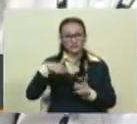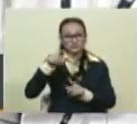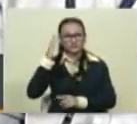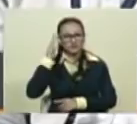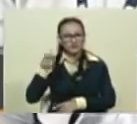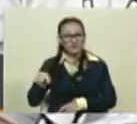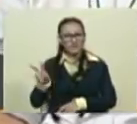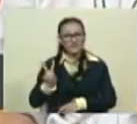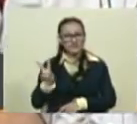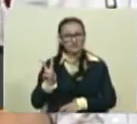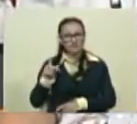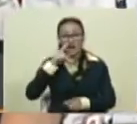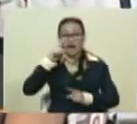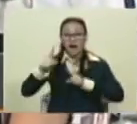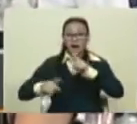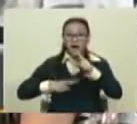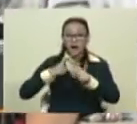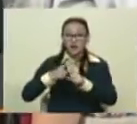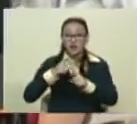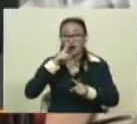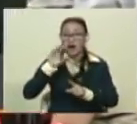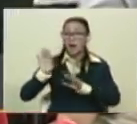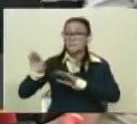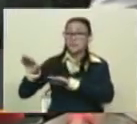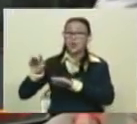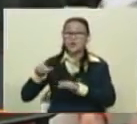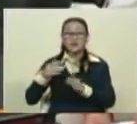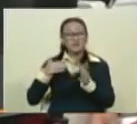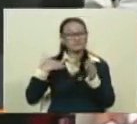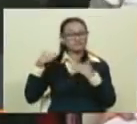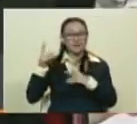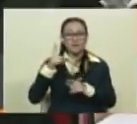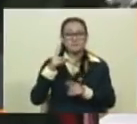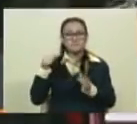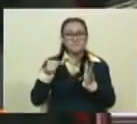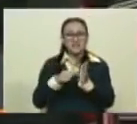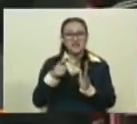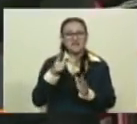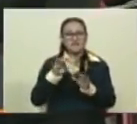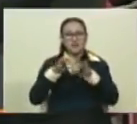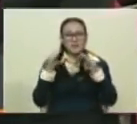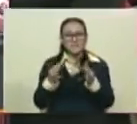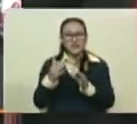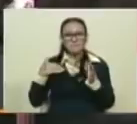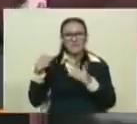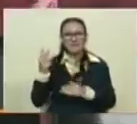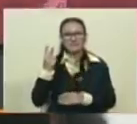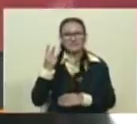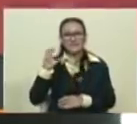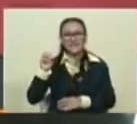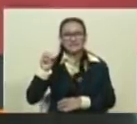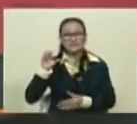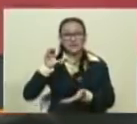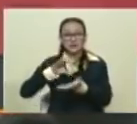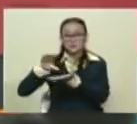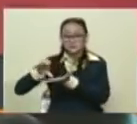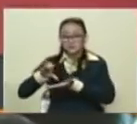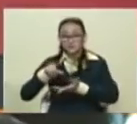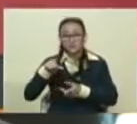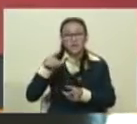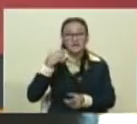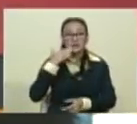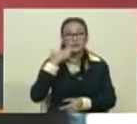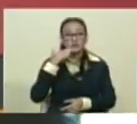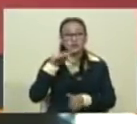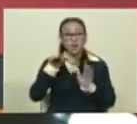Venezuela anualmente apoya a miles de familias de más de 30 ciudades de los Estados Unidos con el